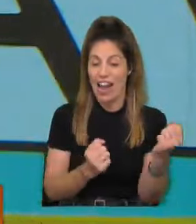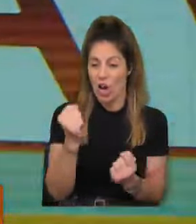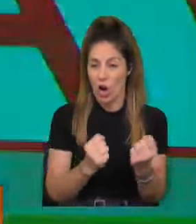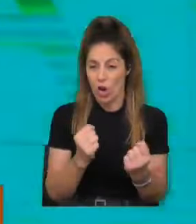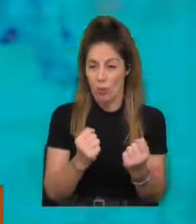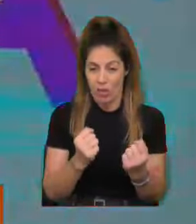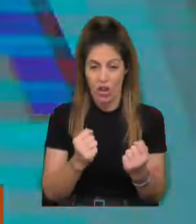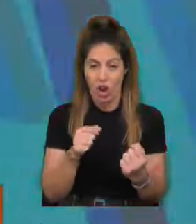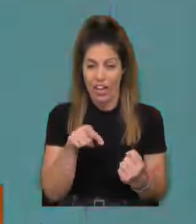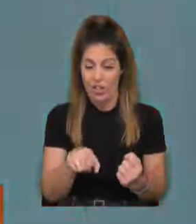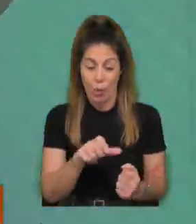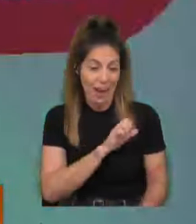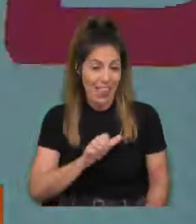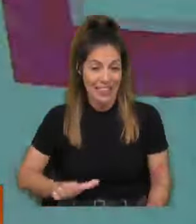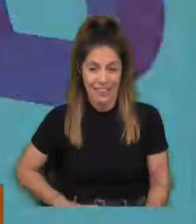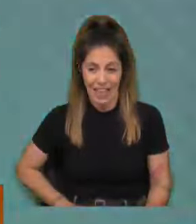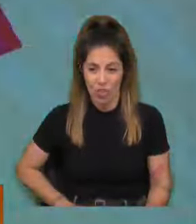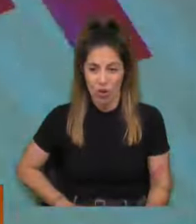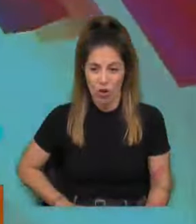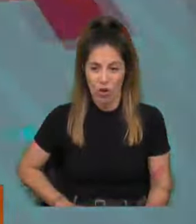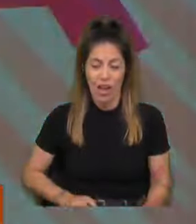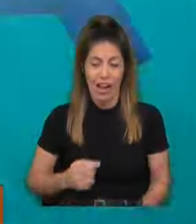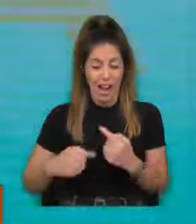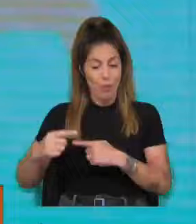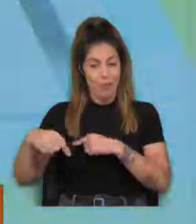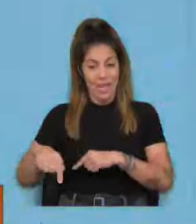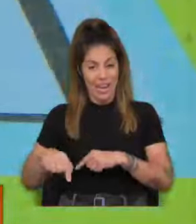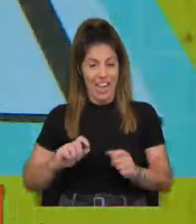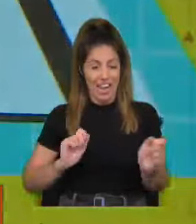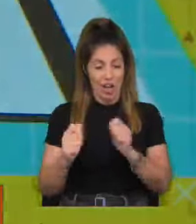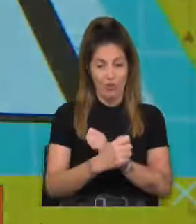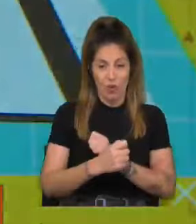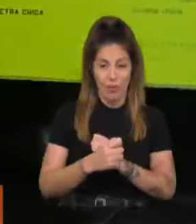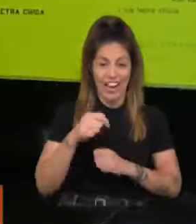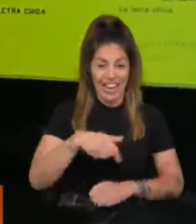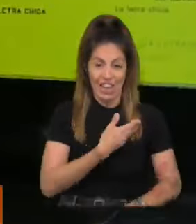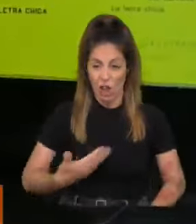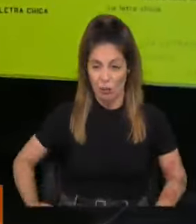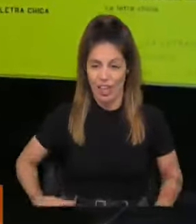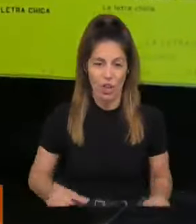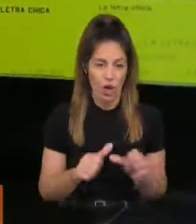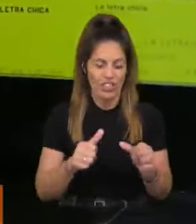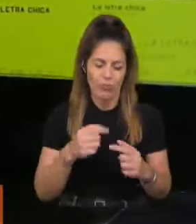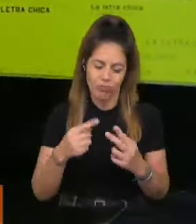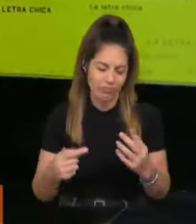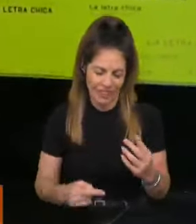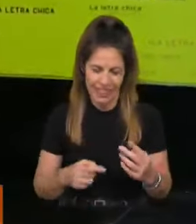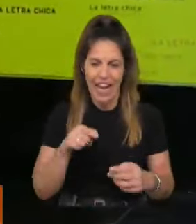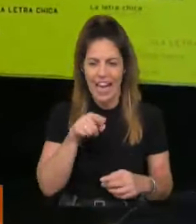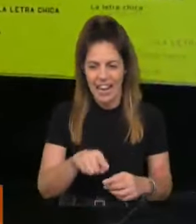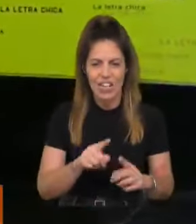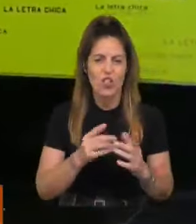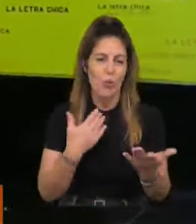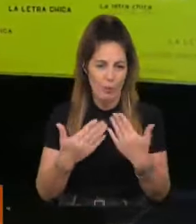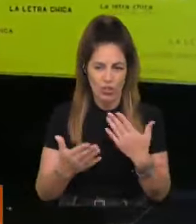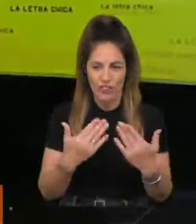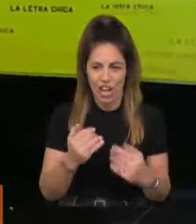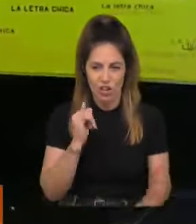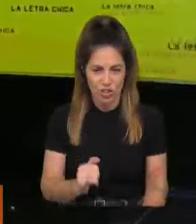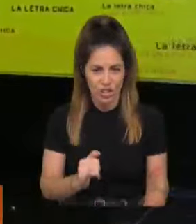para el estado eh echar atrás la reforma que que este gobierno llevó adelante etcétera todo eso está en el menú por supuesto